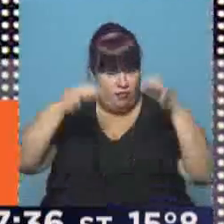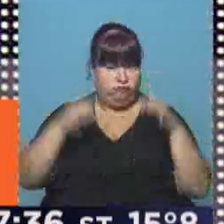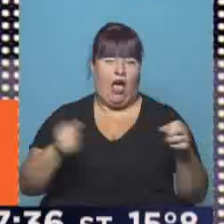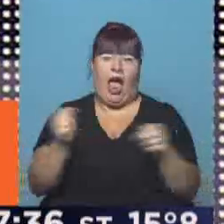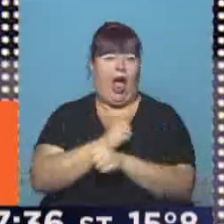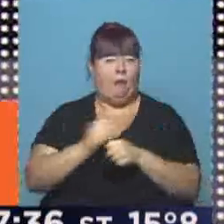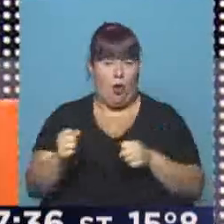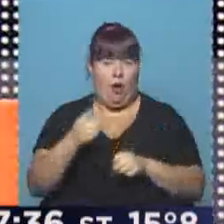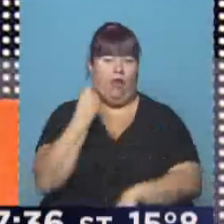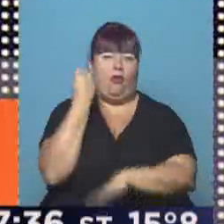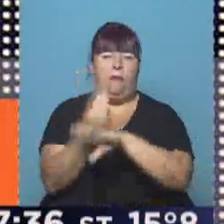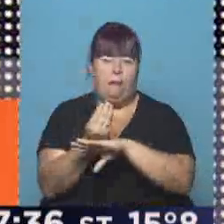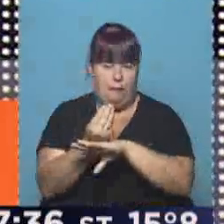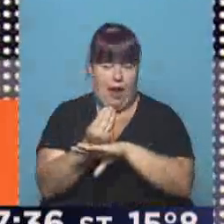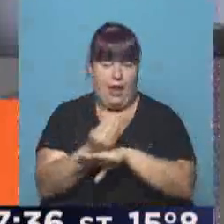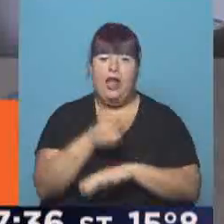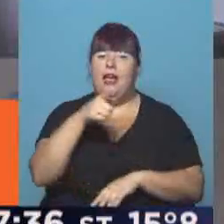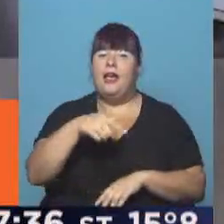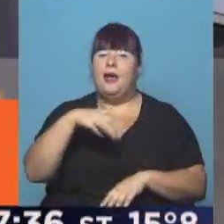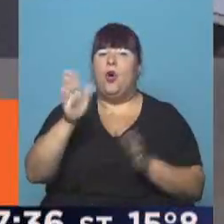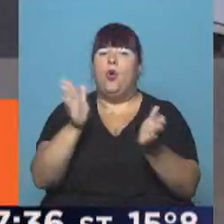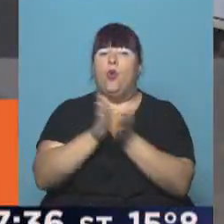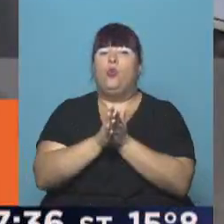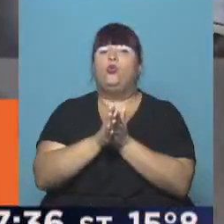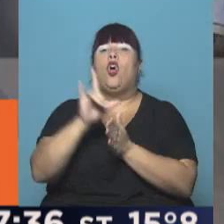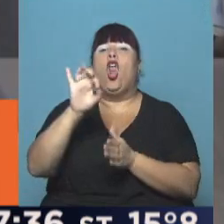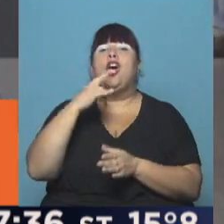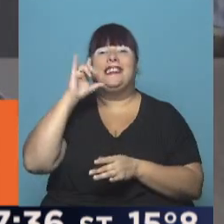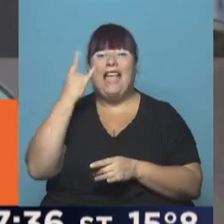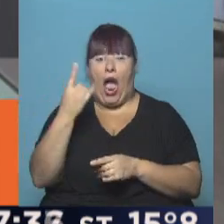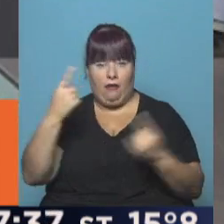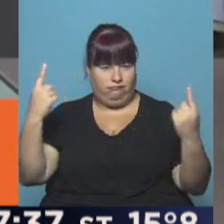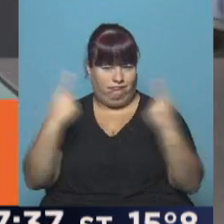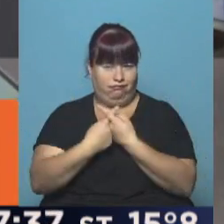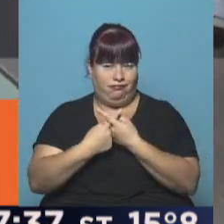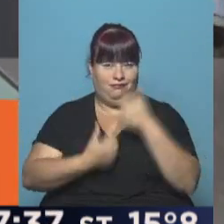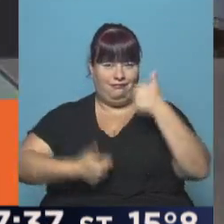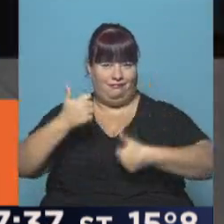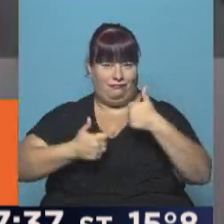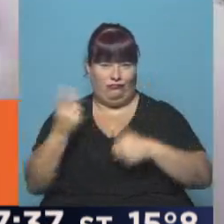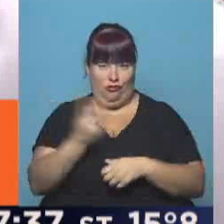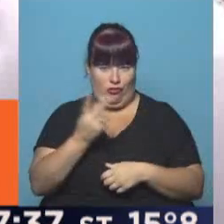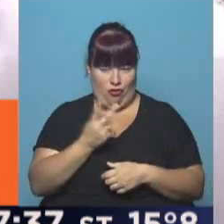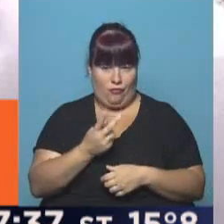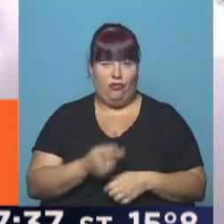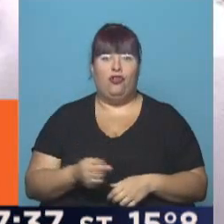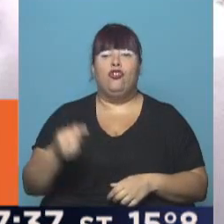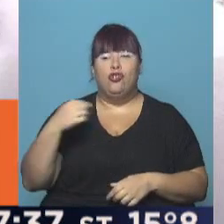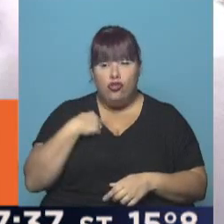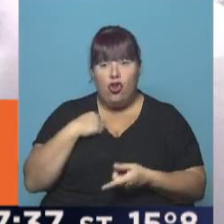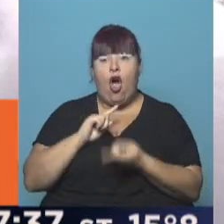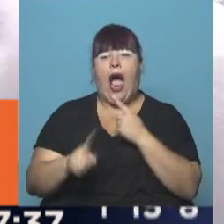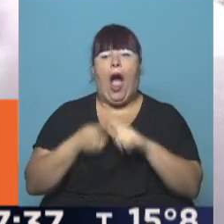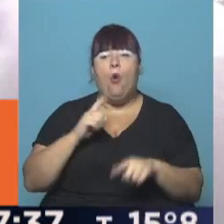su postulación que tendrá a martín lousteau como uno de los principales competidores ya core de